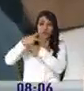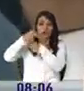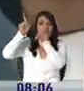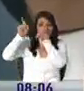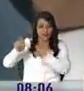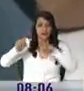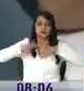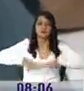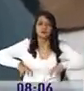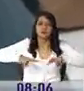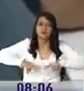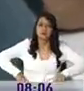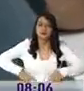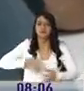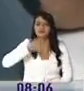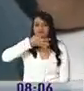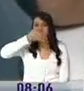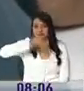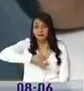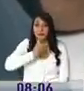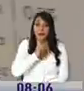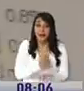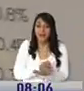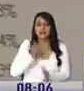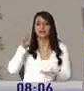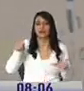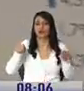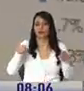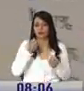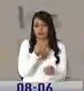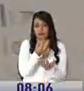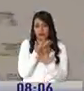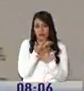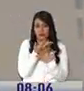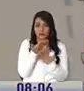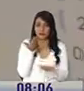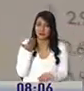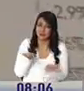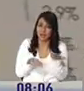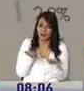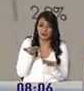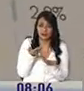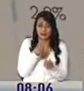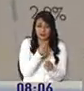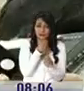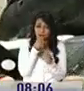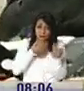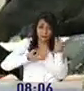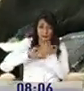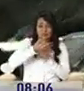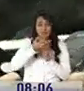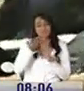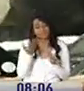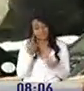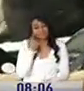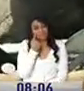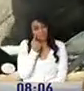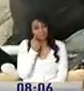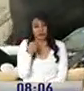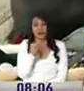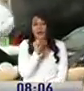para determinar la veracidad de la información difundida y sobre todo de la supuesta adulteración de información yo hago conocer a la